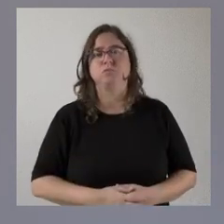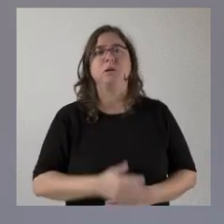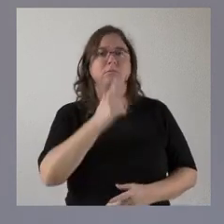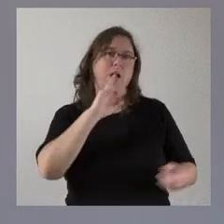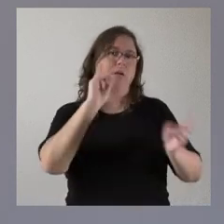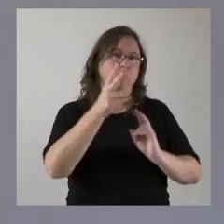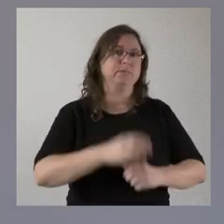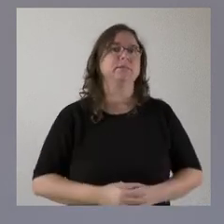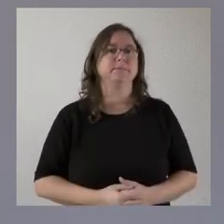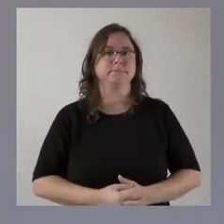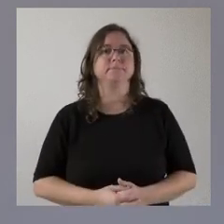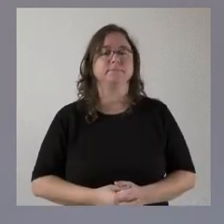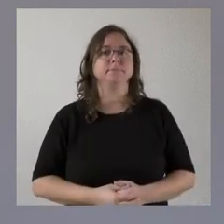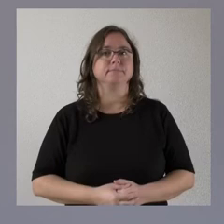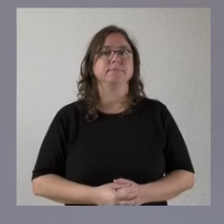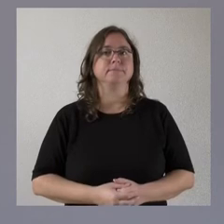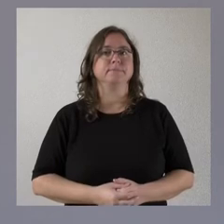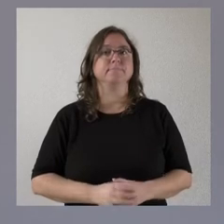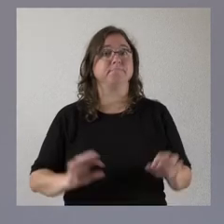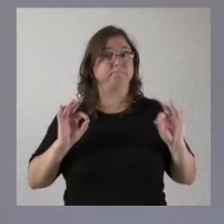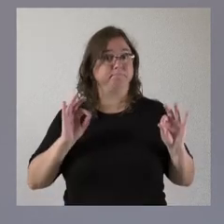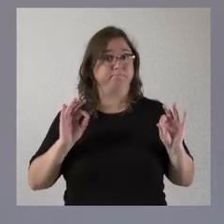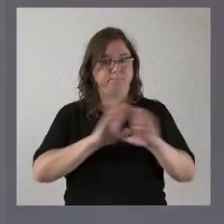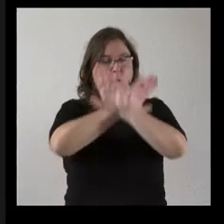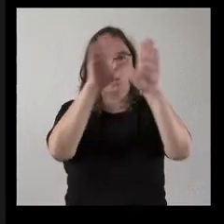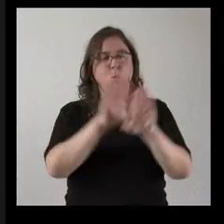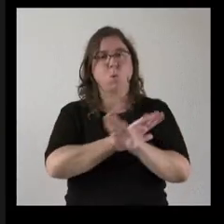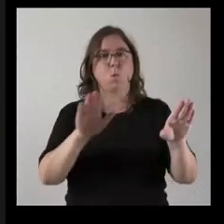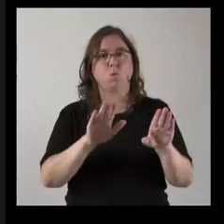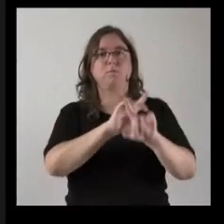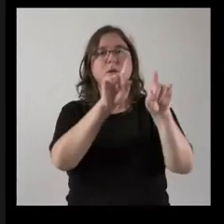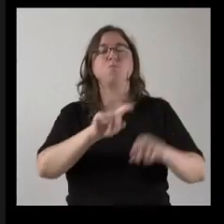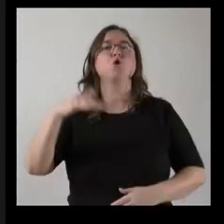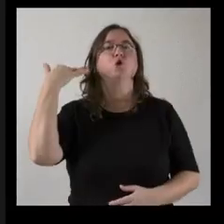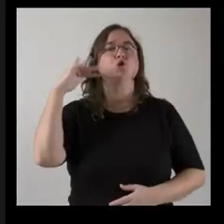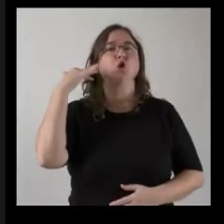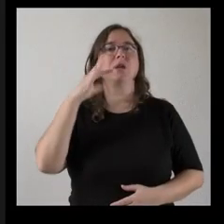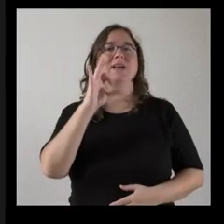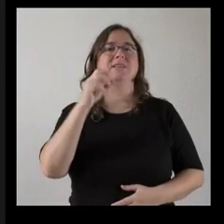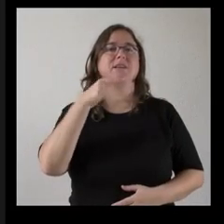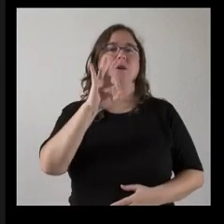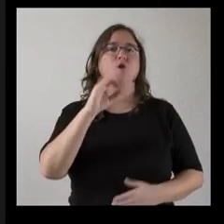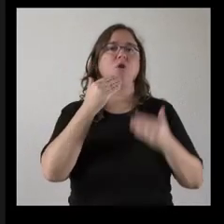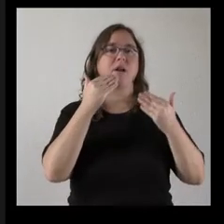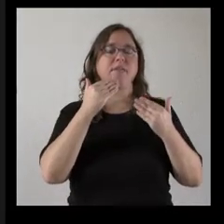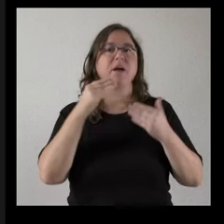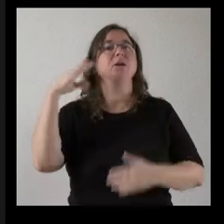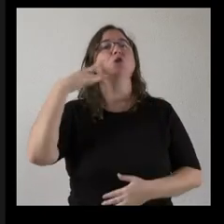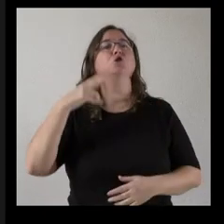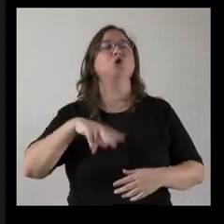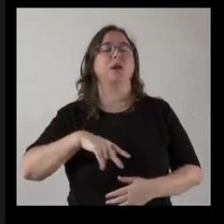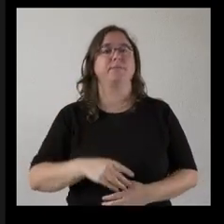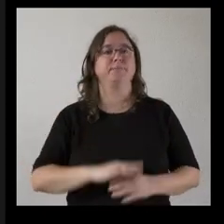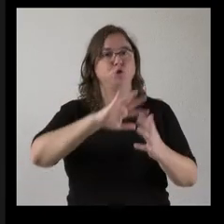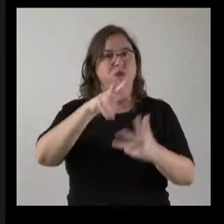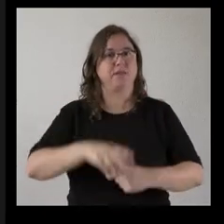la respuesta al respecto pues vamos a cerrar este turno hoy en Soria con Sergio García de Soria noticias cuando quieras